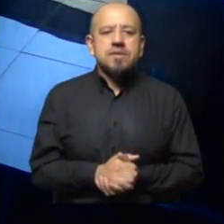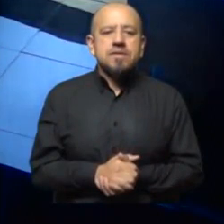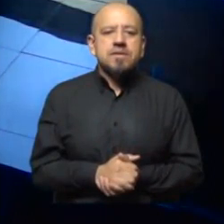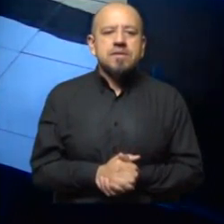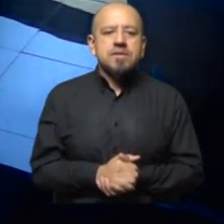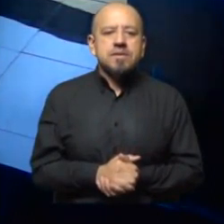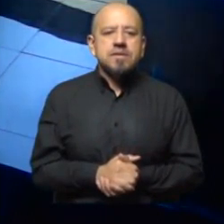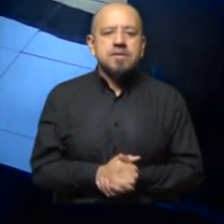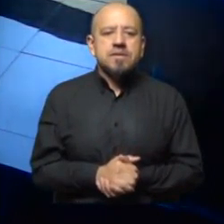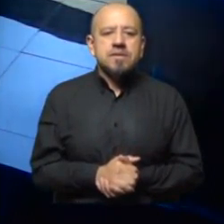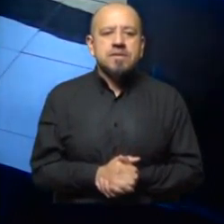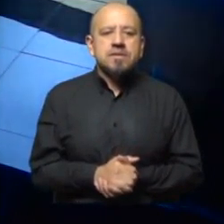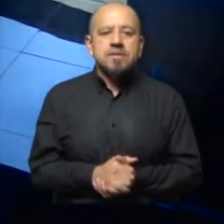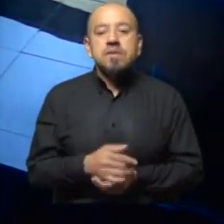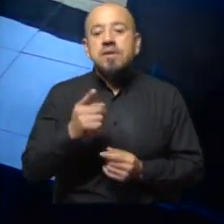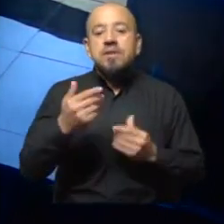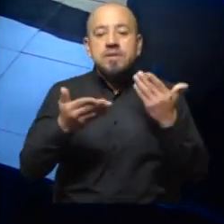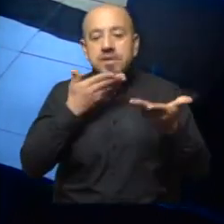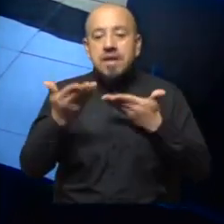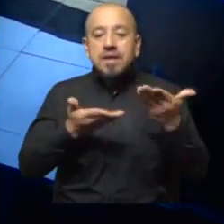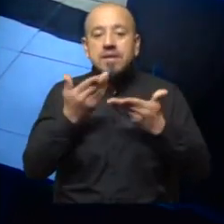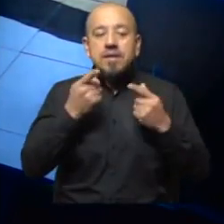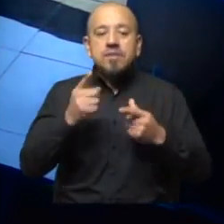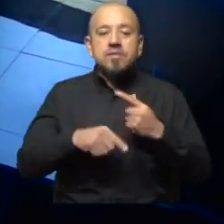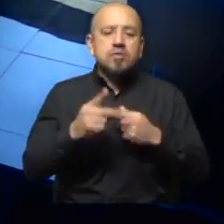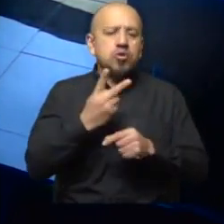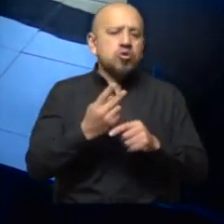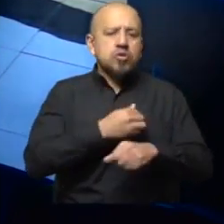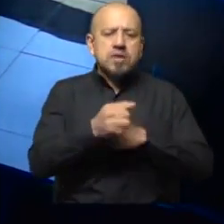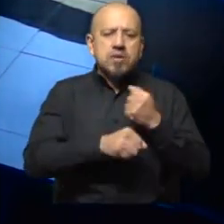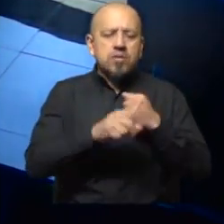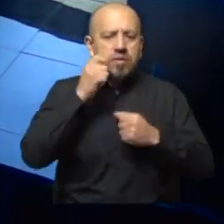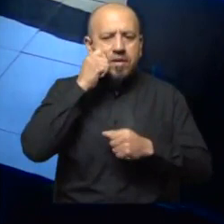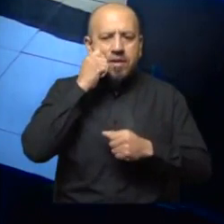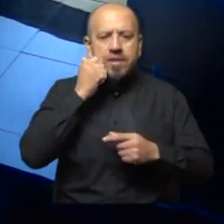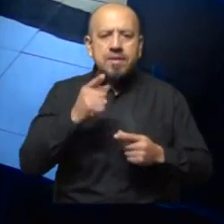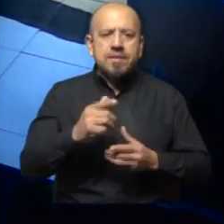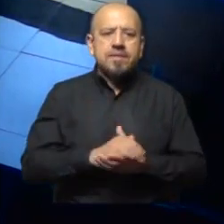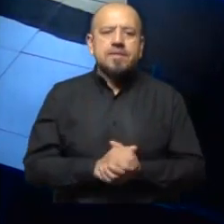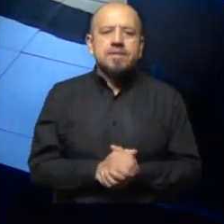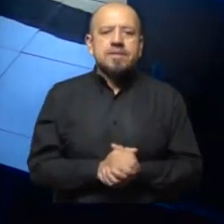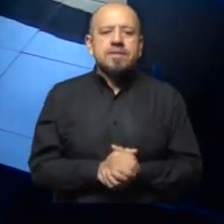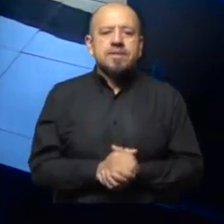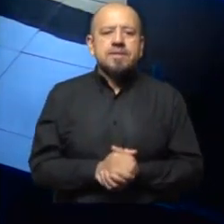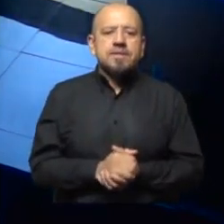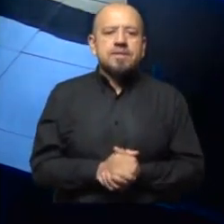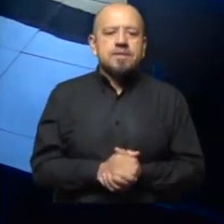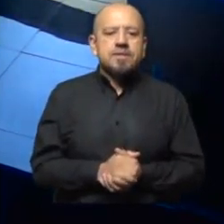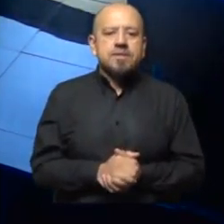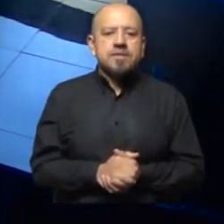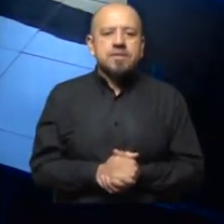ahí estás cantando ya esté cantando perecieron dos años con el ingrediente hay